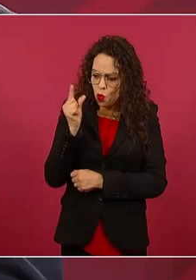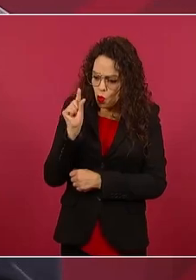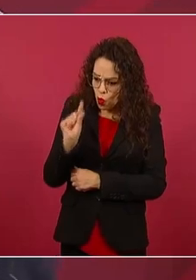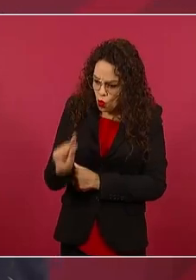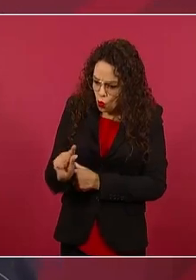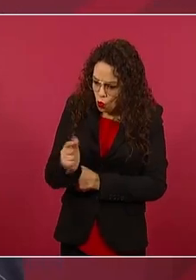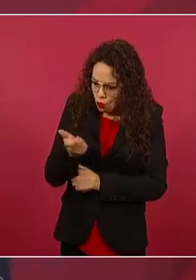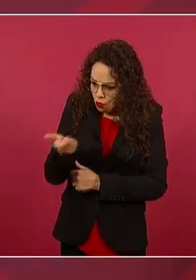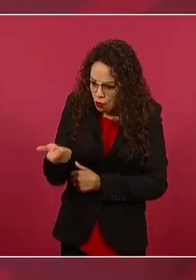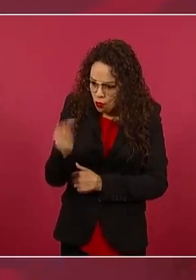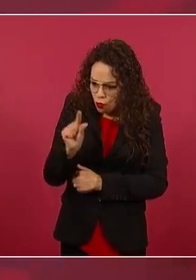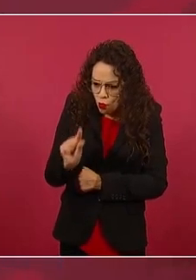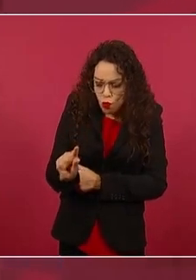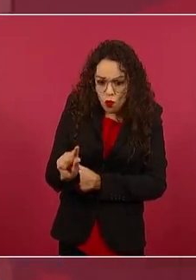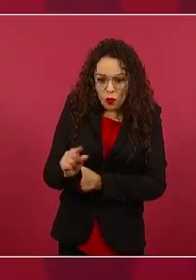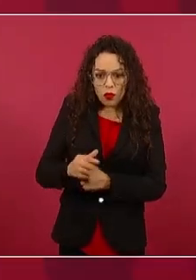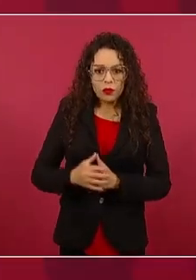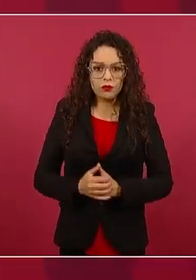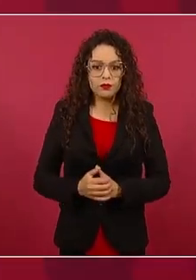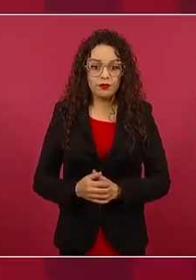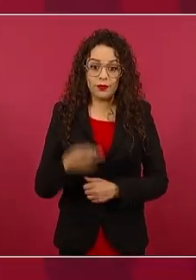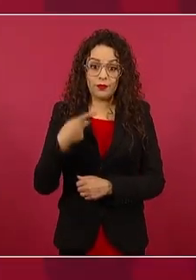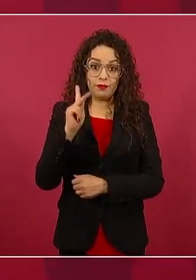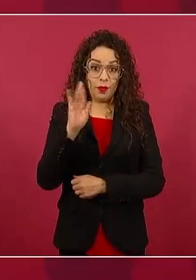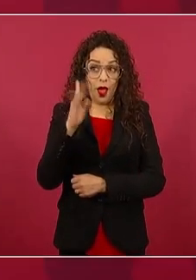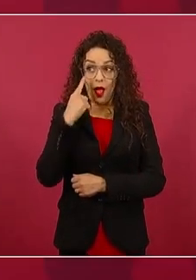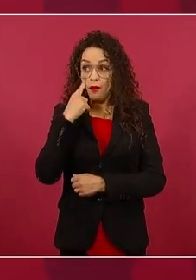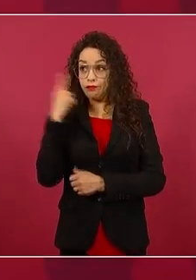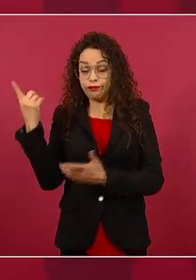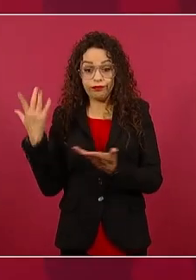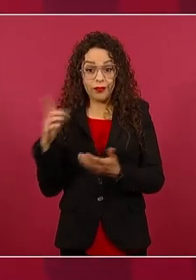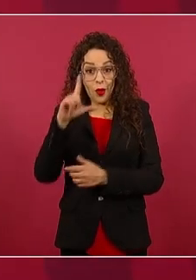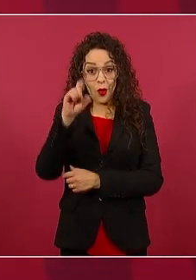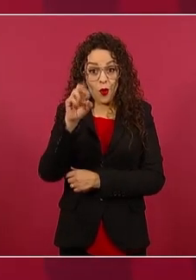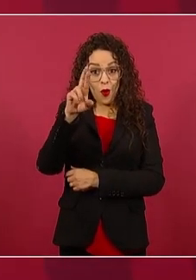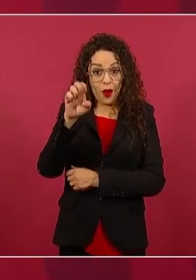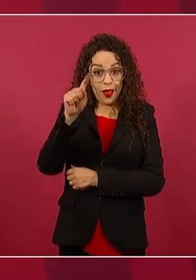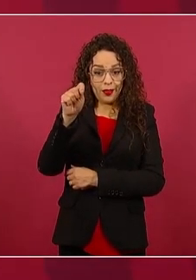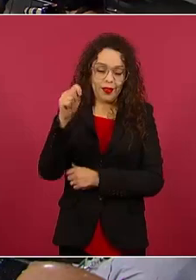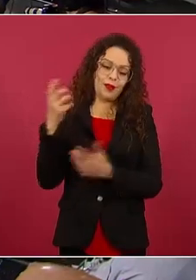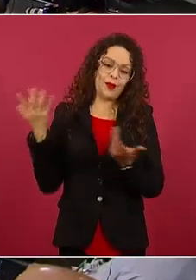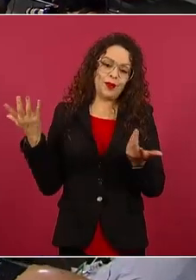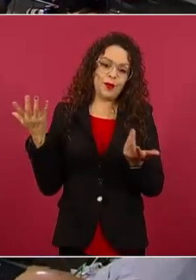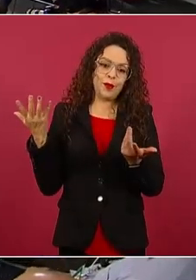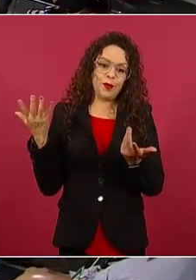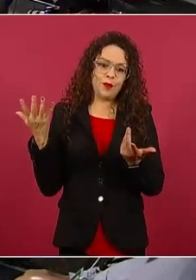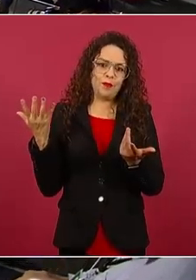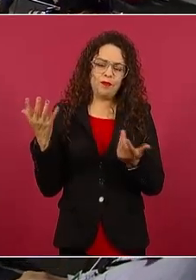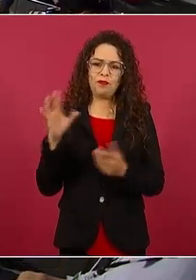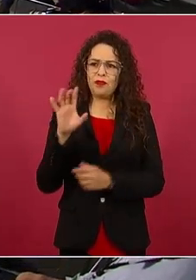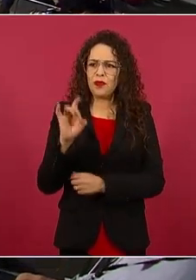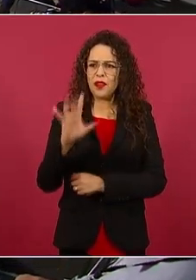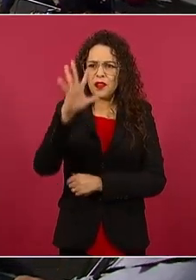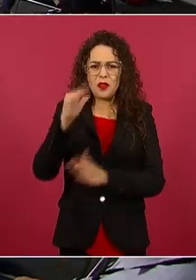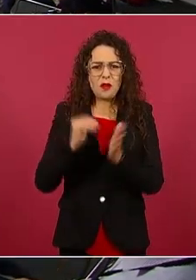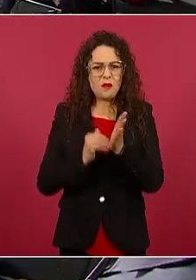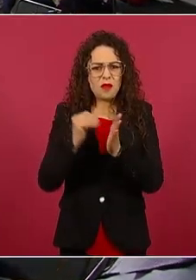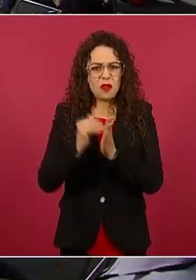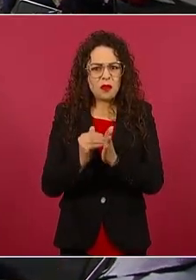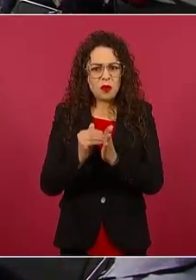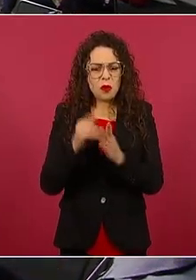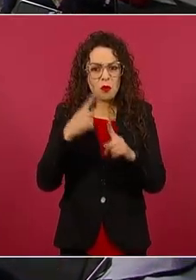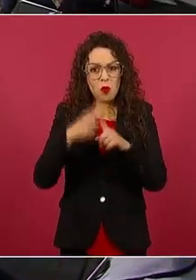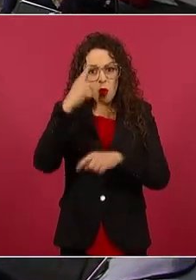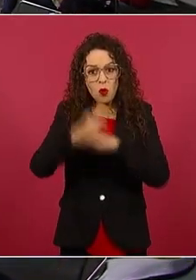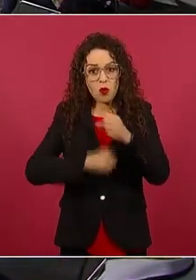pero Loret, ya lo hemos visto, creo que gana 35 millones al